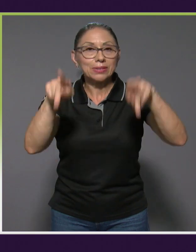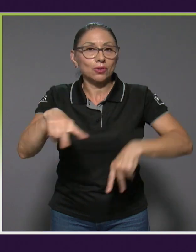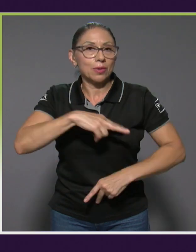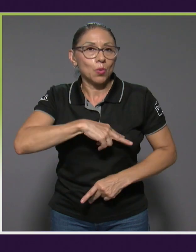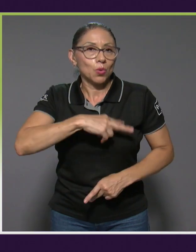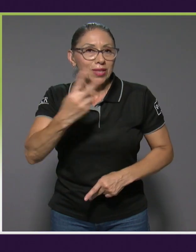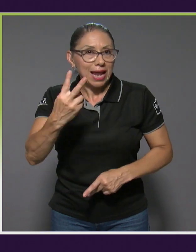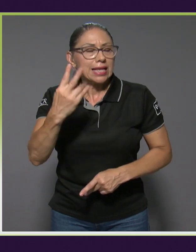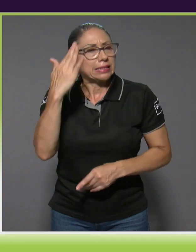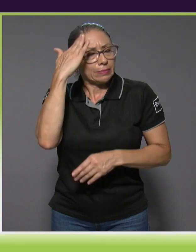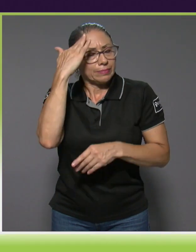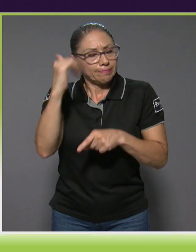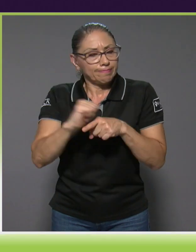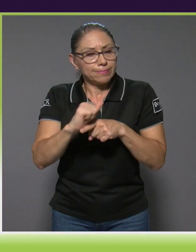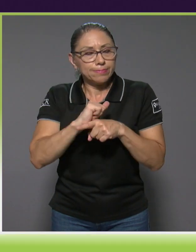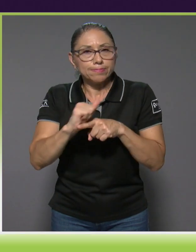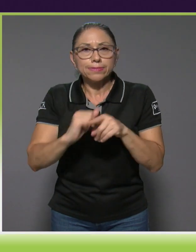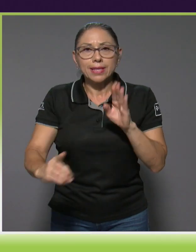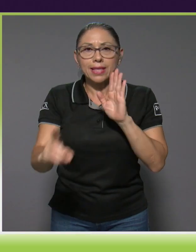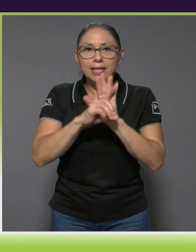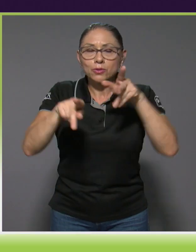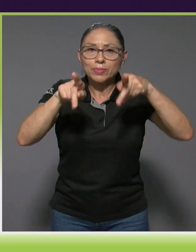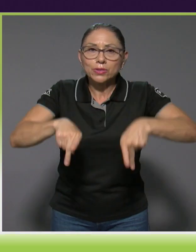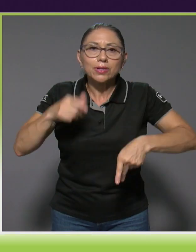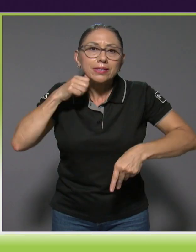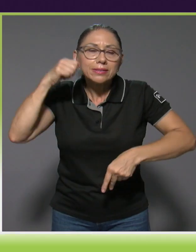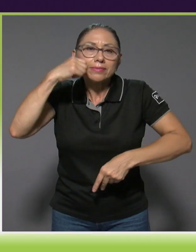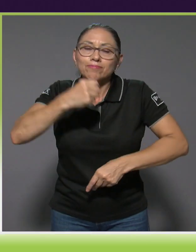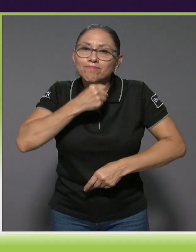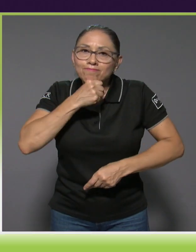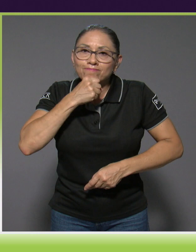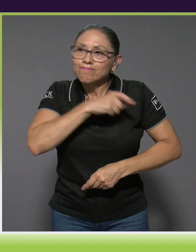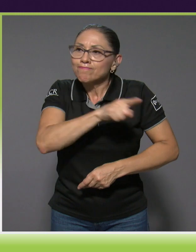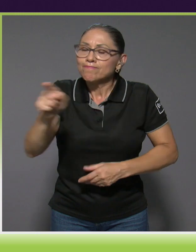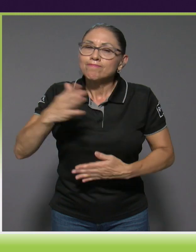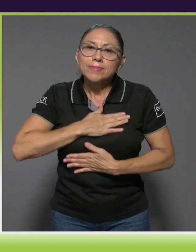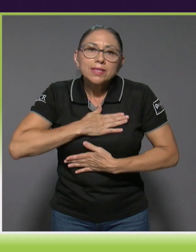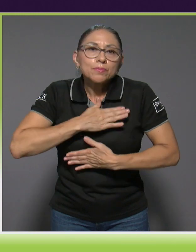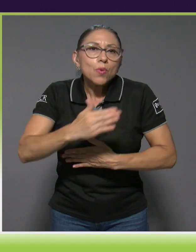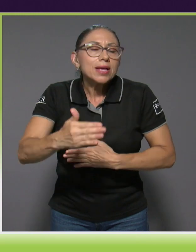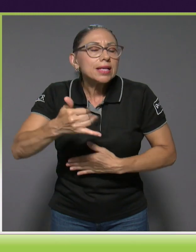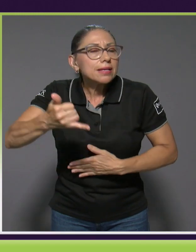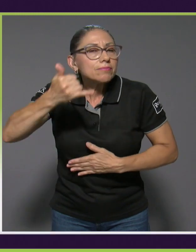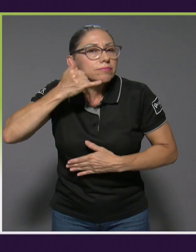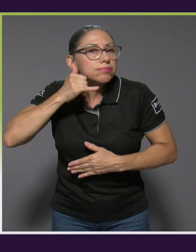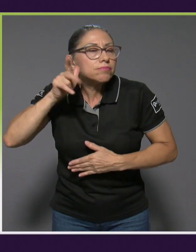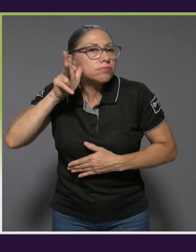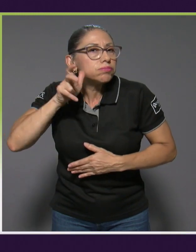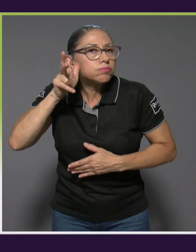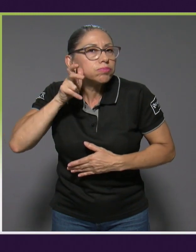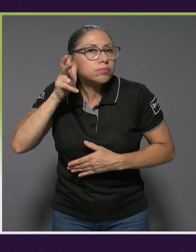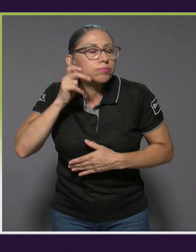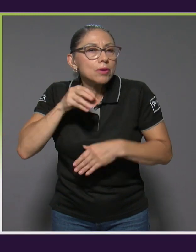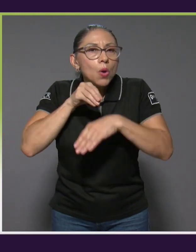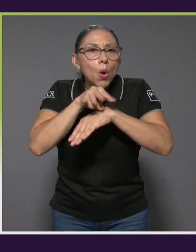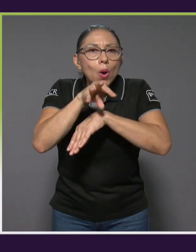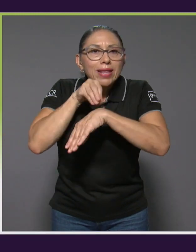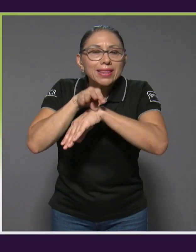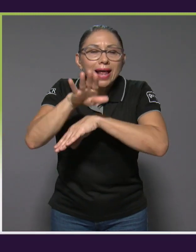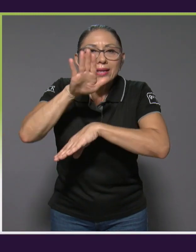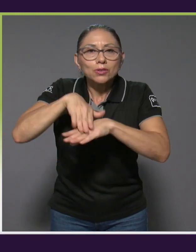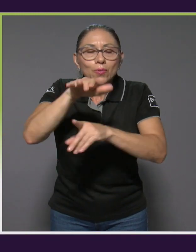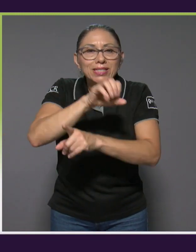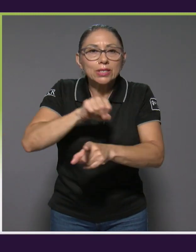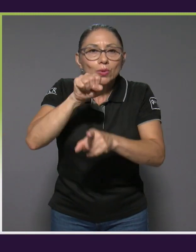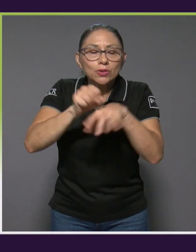voluntarias capacitadas en derechos de personas adultas mayores y dispuestas a escucharle y a orientarle a usted sobre las